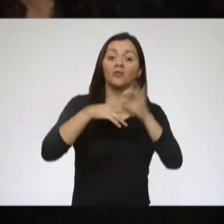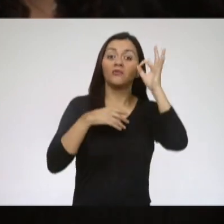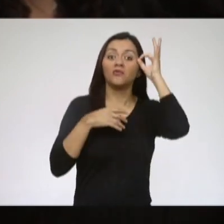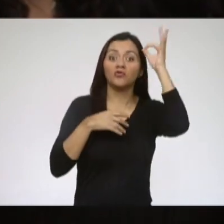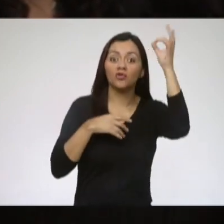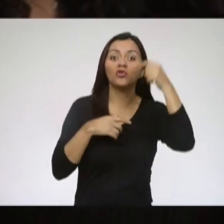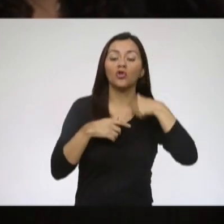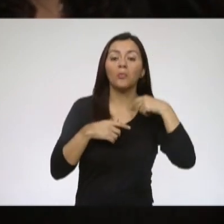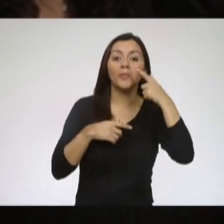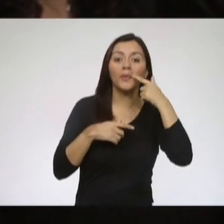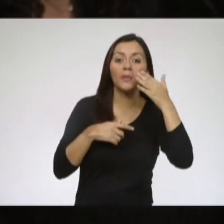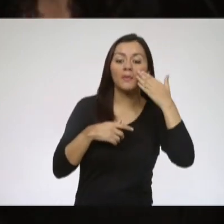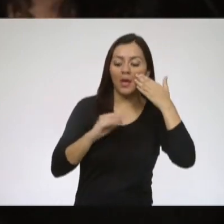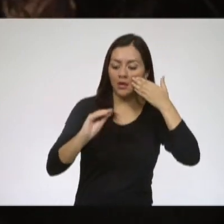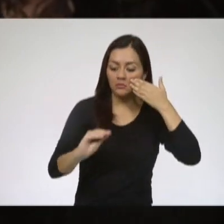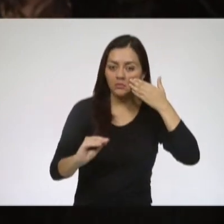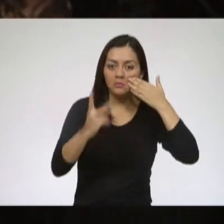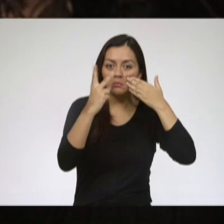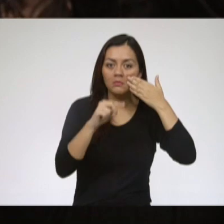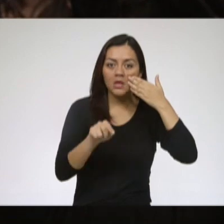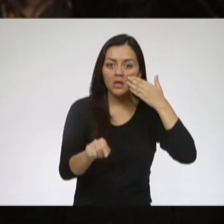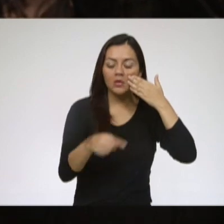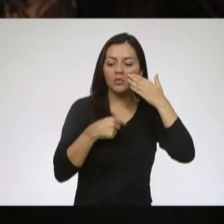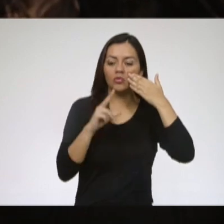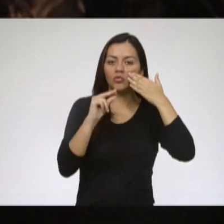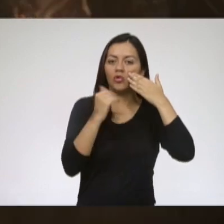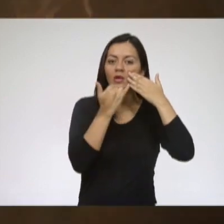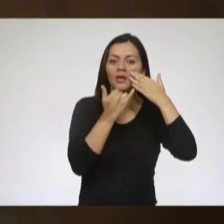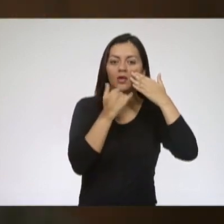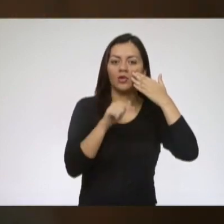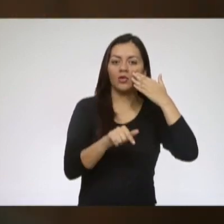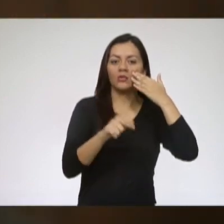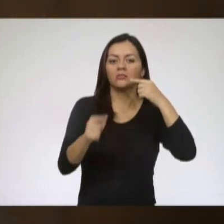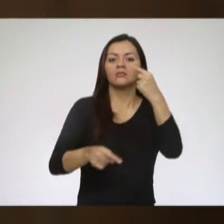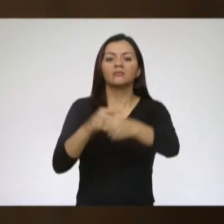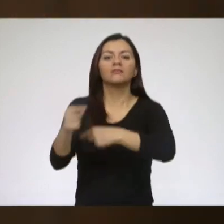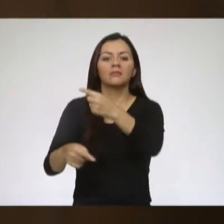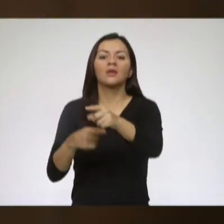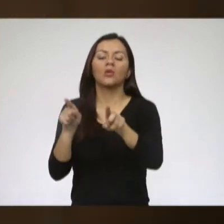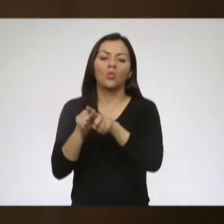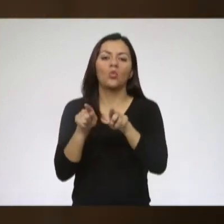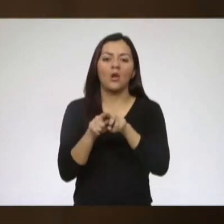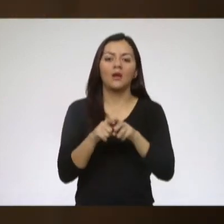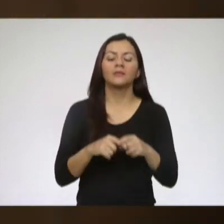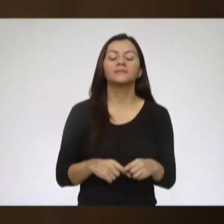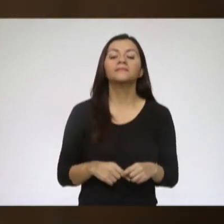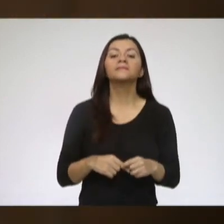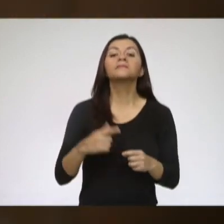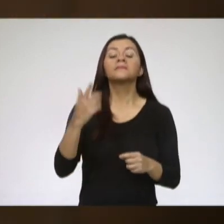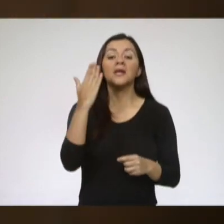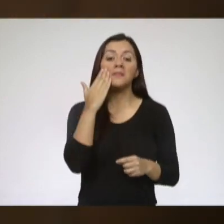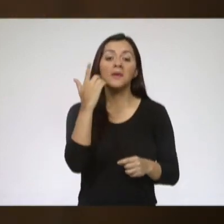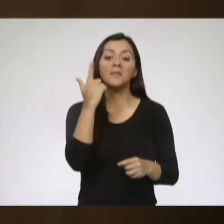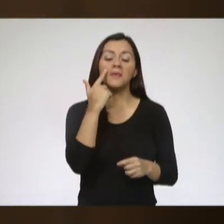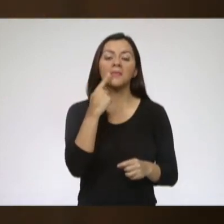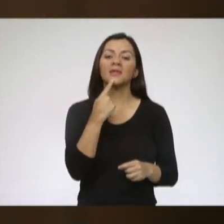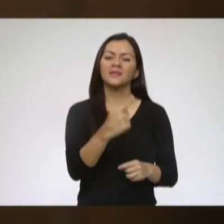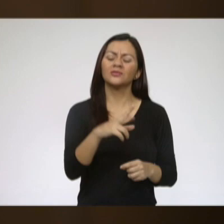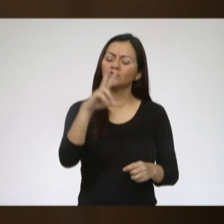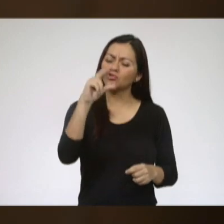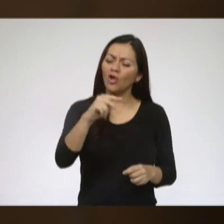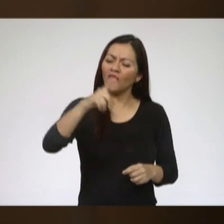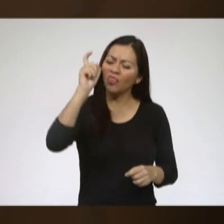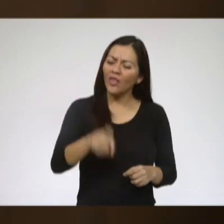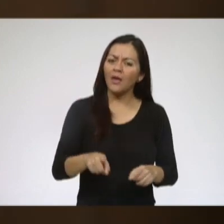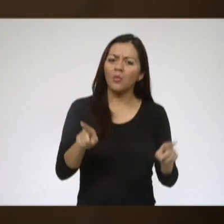o lo que sea, ahora nosotros enseñamos y ya no hacemos, ya no cometemos ese mismo error. Y eso es lo que pasa con muchos padres. Le dicen es que tienes